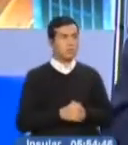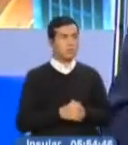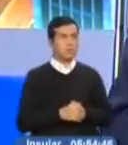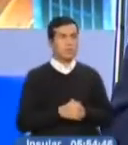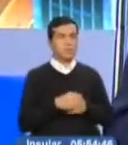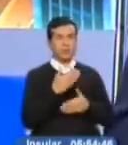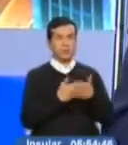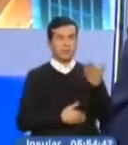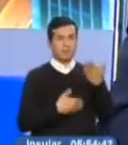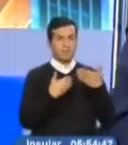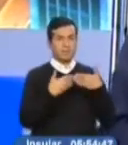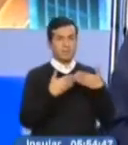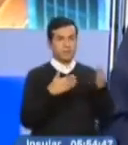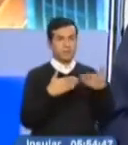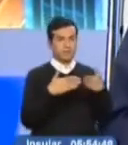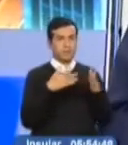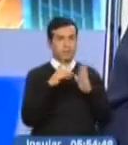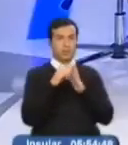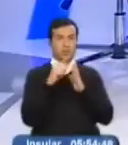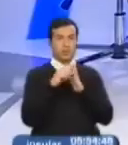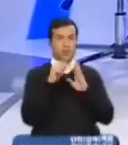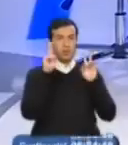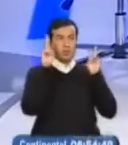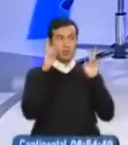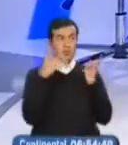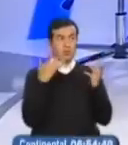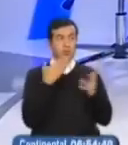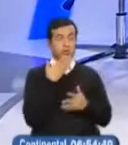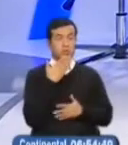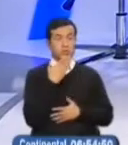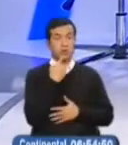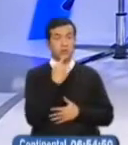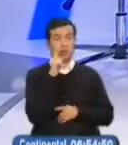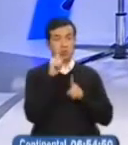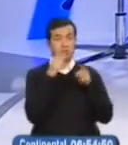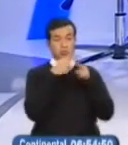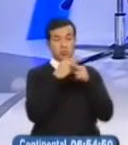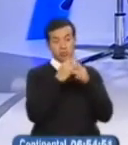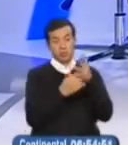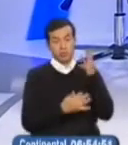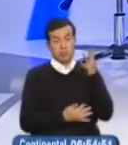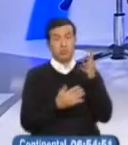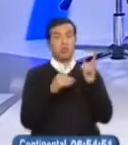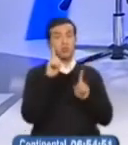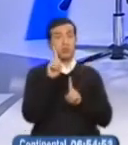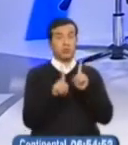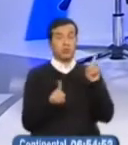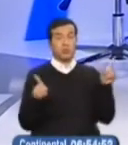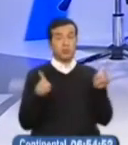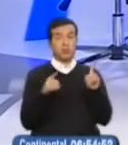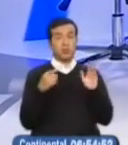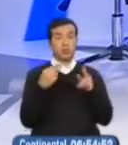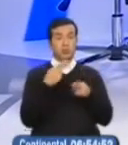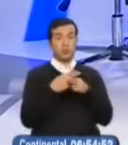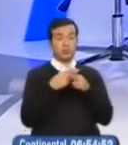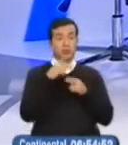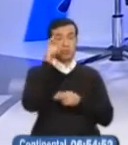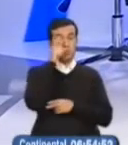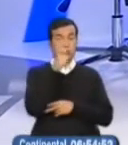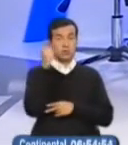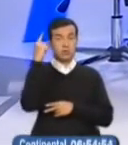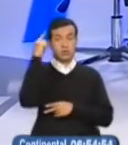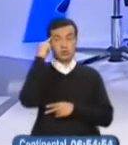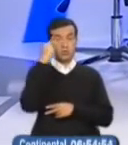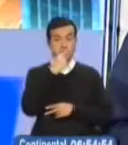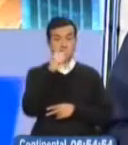Panama Papers, ¿qué piensa hacer el SRI con relación a este tema? Ahí se me ha mencionado varios nombres y dentro de esos nombres está el nombre del señor fiscal general